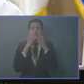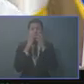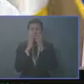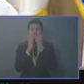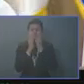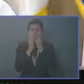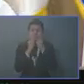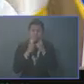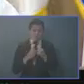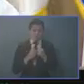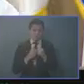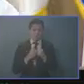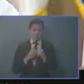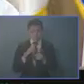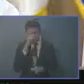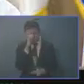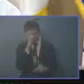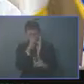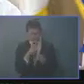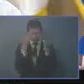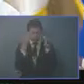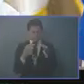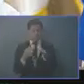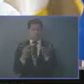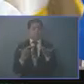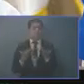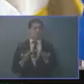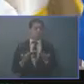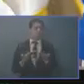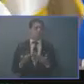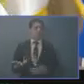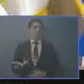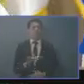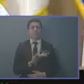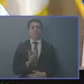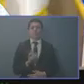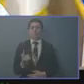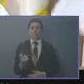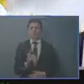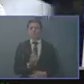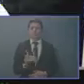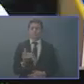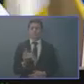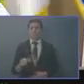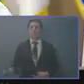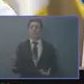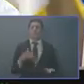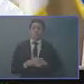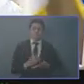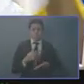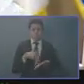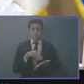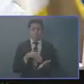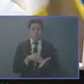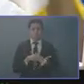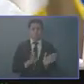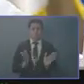garantizar un trato digno y humano a nuestros compatriotas en los centros de